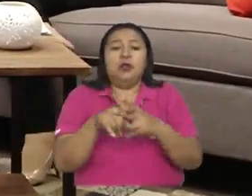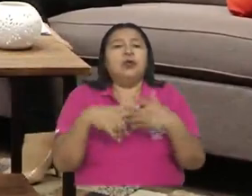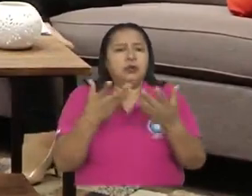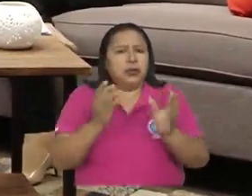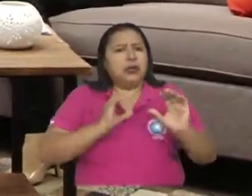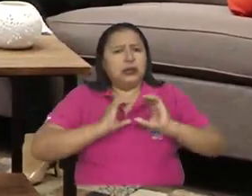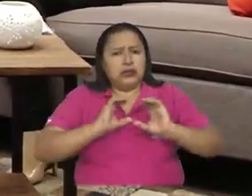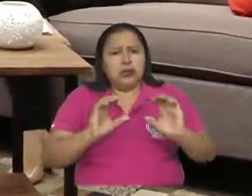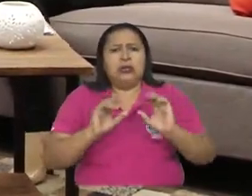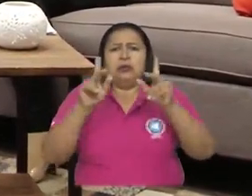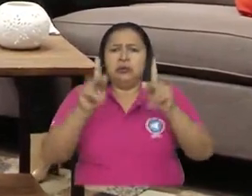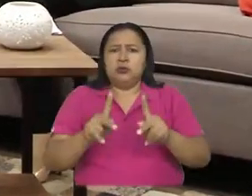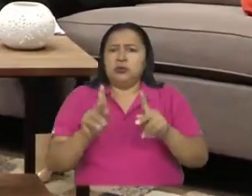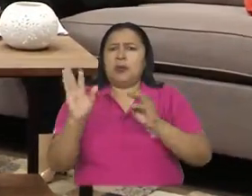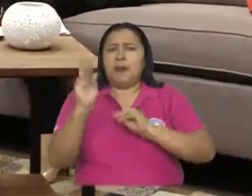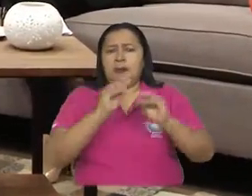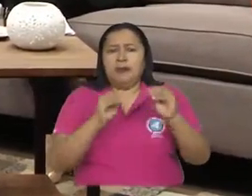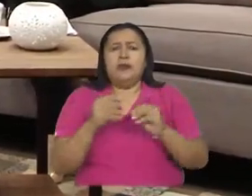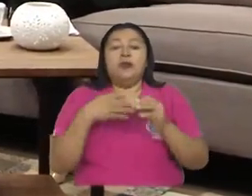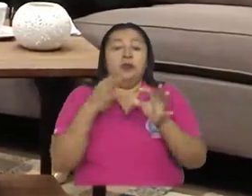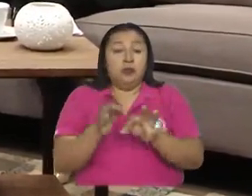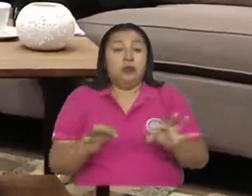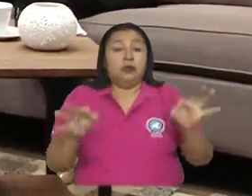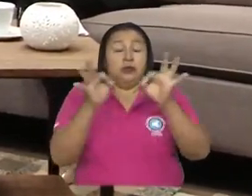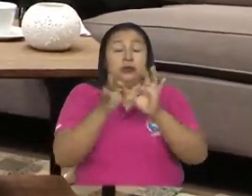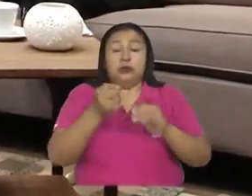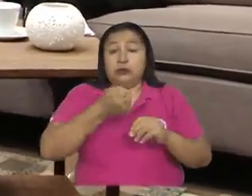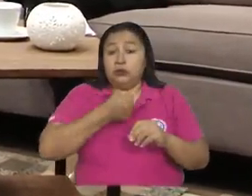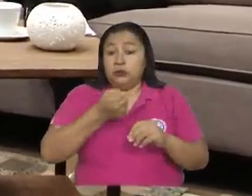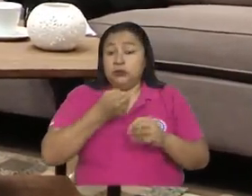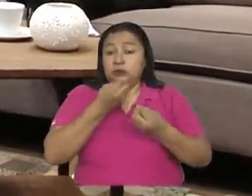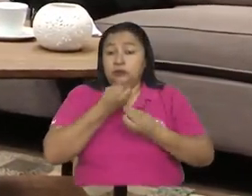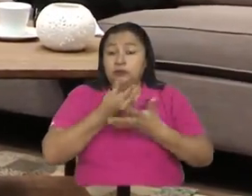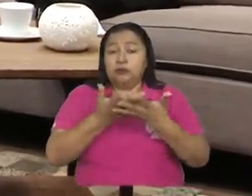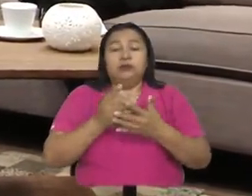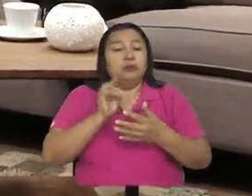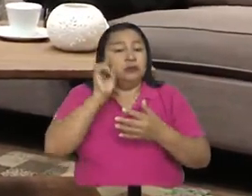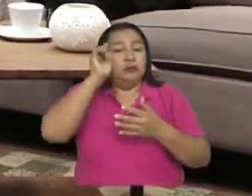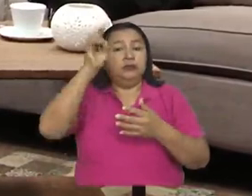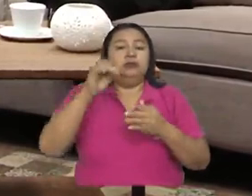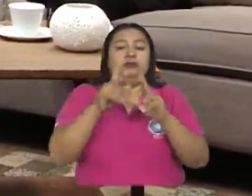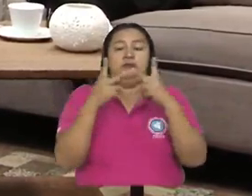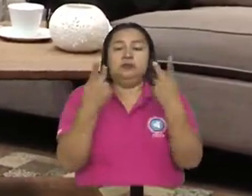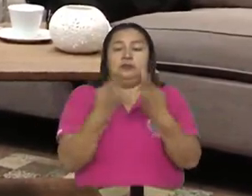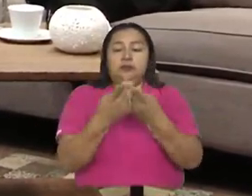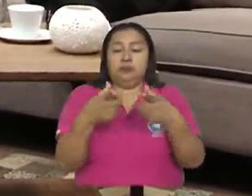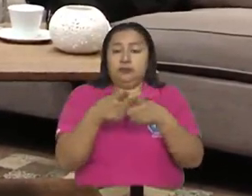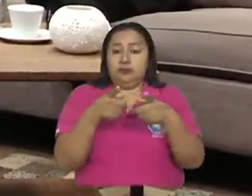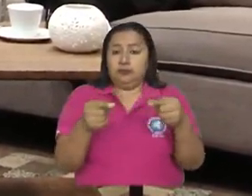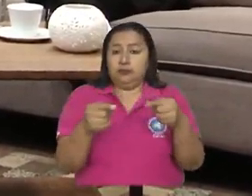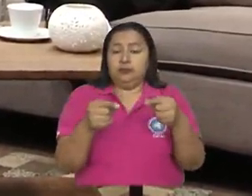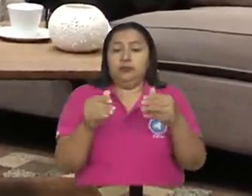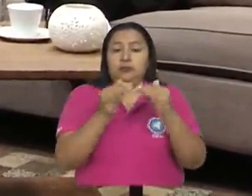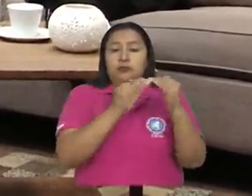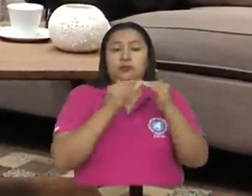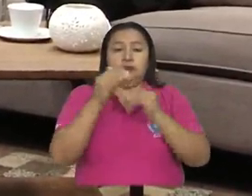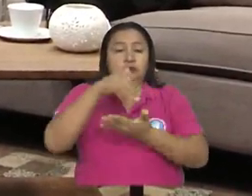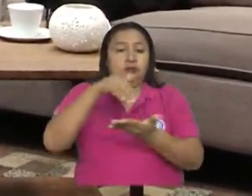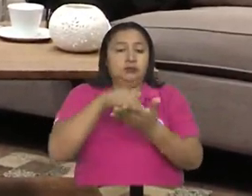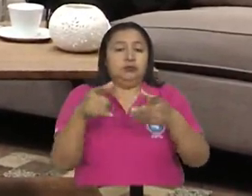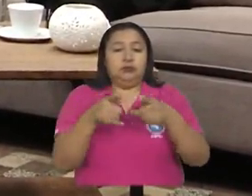capitalino, pues desde que se dio a conocer esta importante noticia ya para el desarrollo del pueblo capitalino, pues algunos proyectos